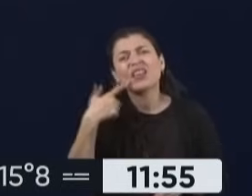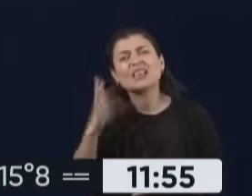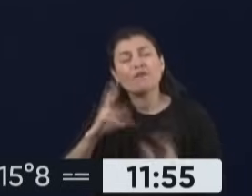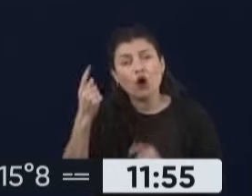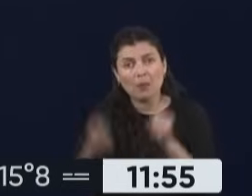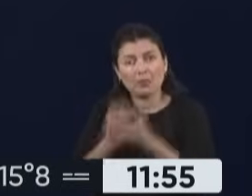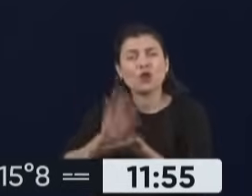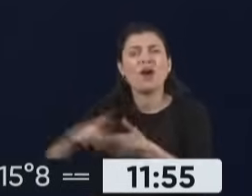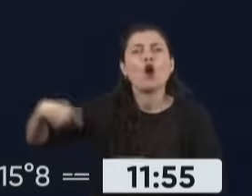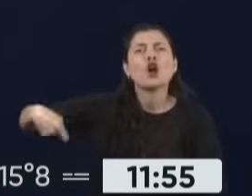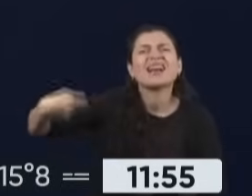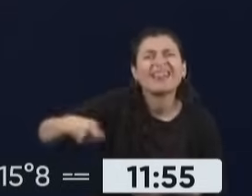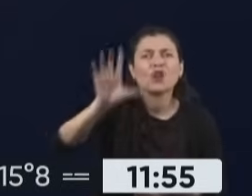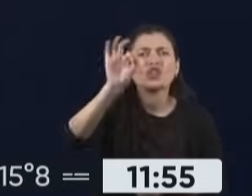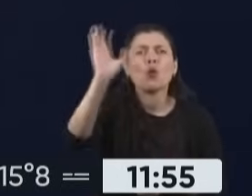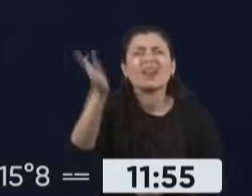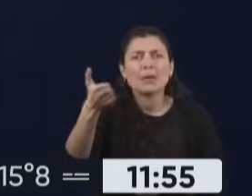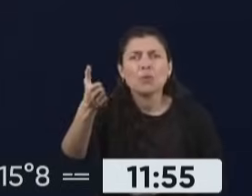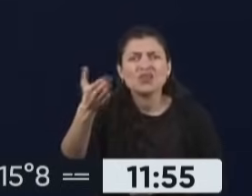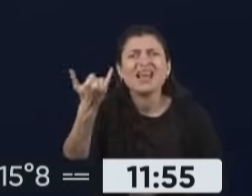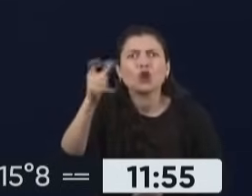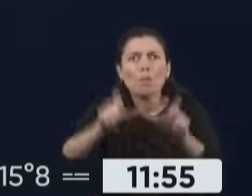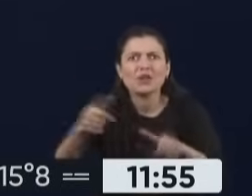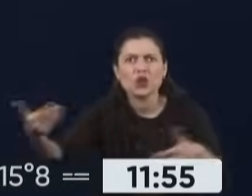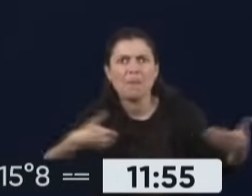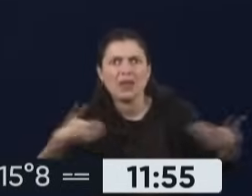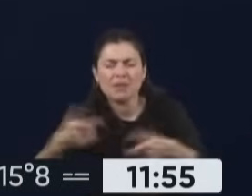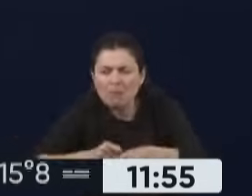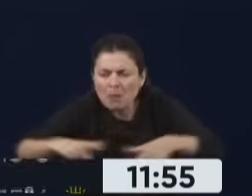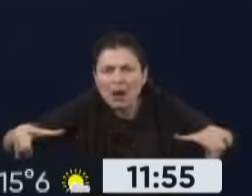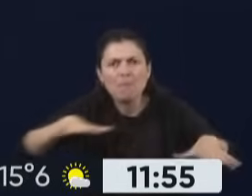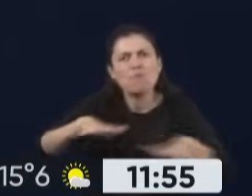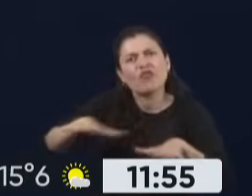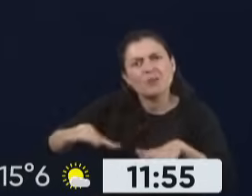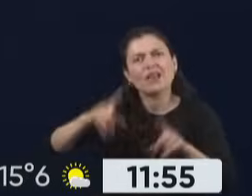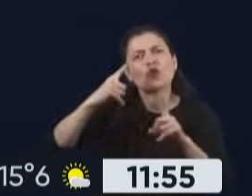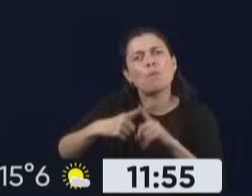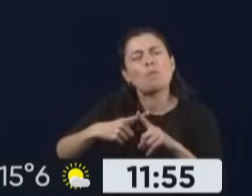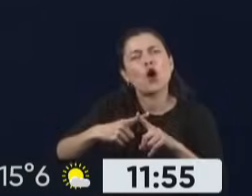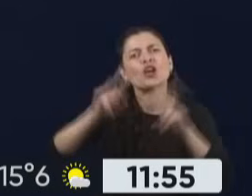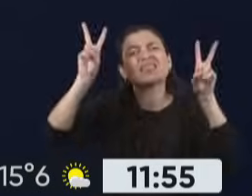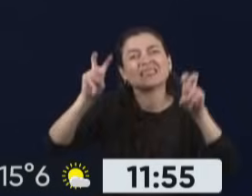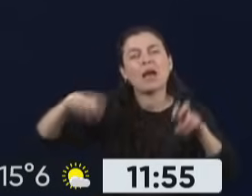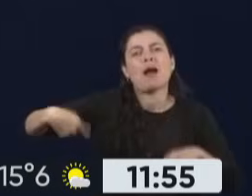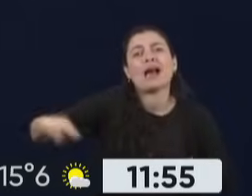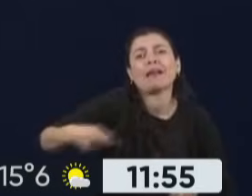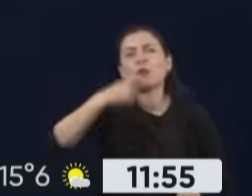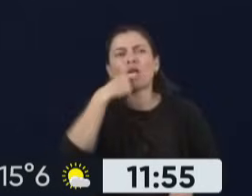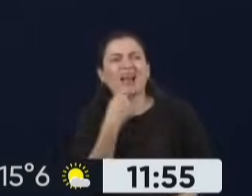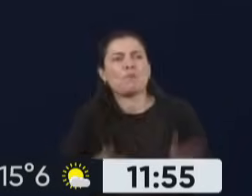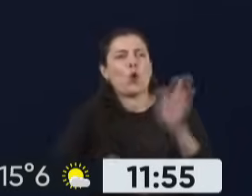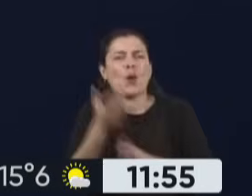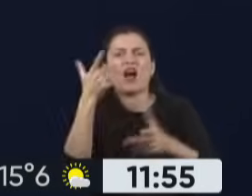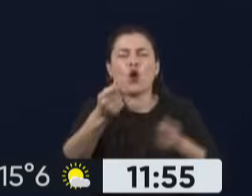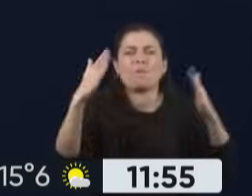en términos reales. Hay más gente que le gustaría tomar crédito hipotecario para comprarse su casa o